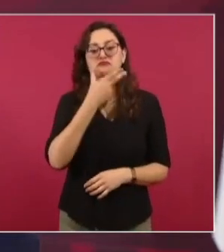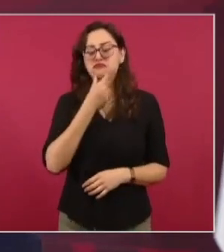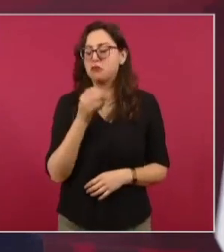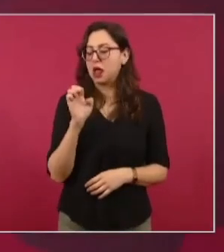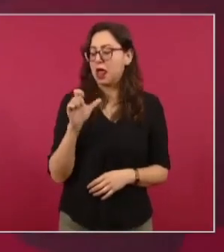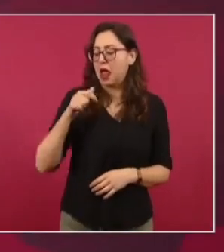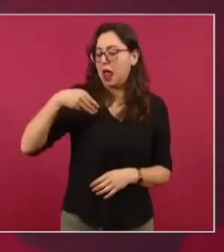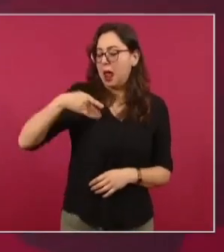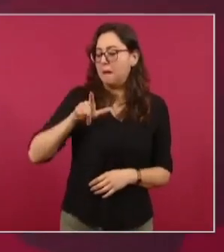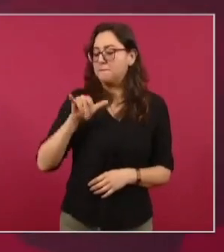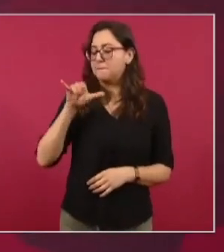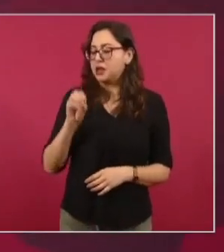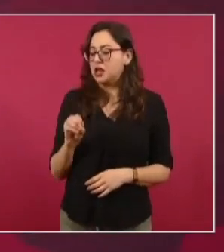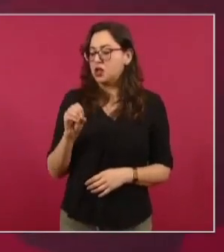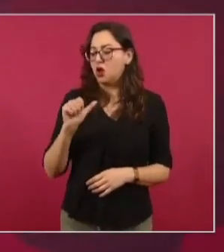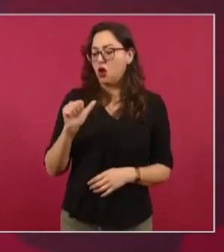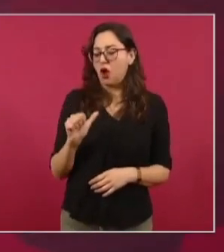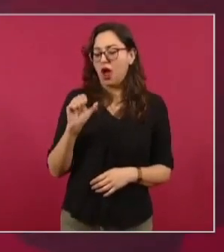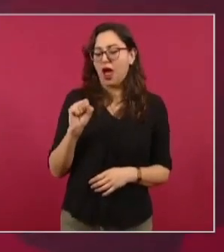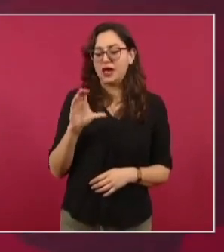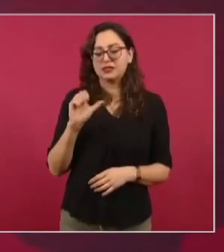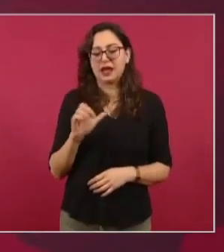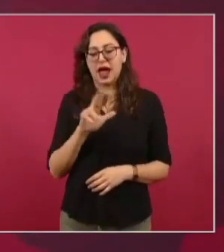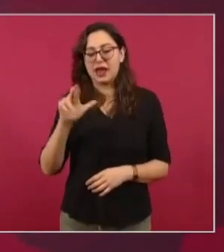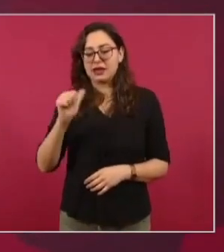que le llamaban el tigre